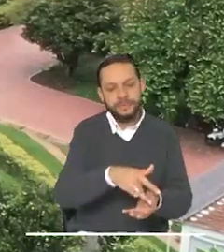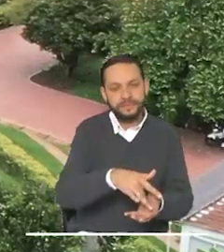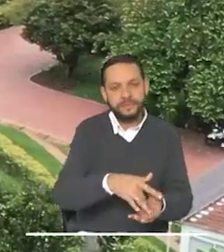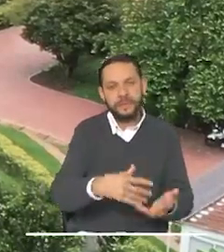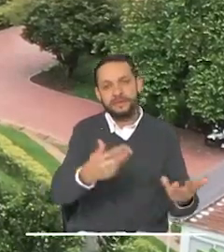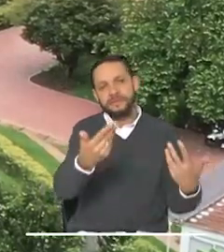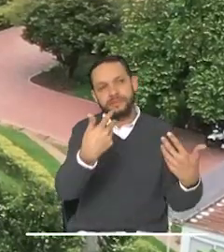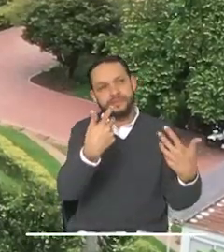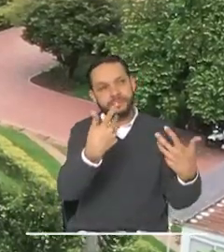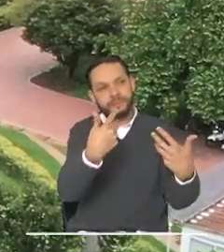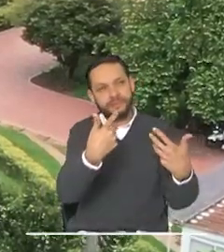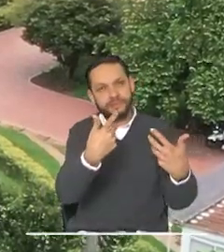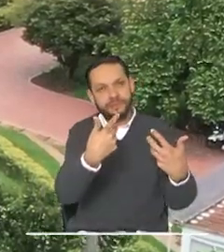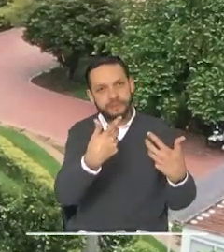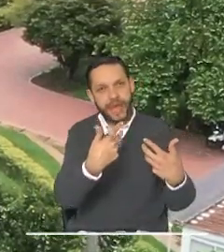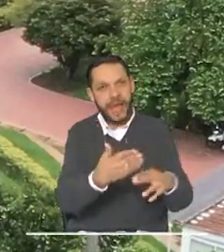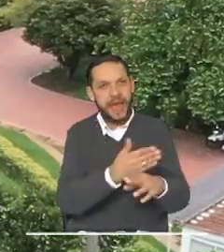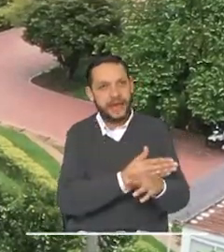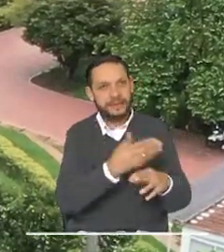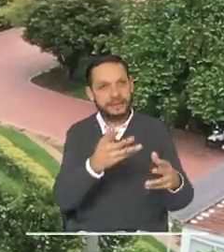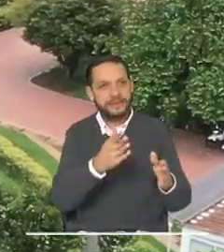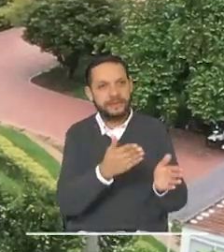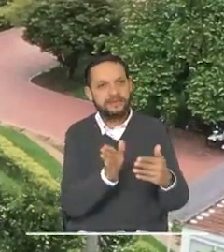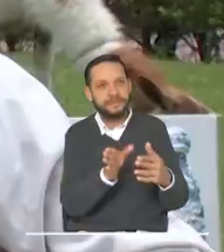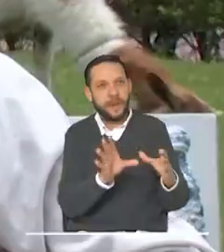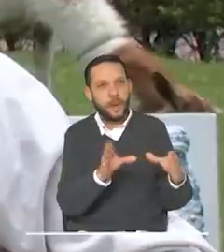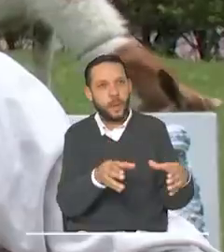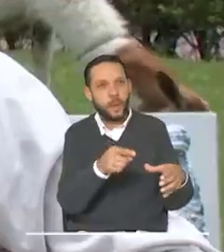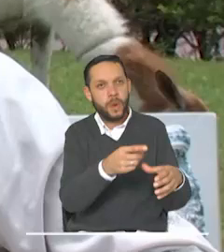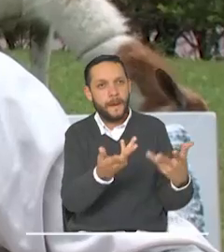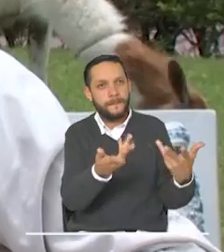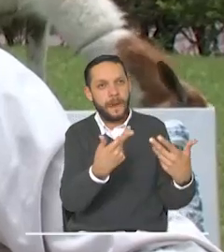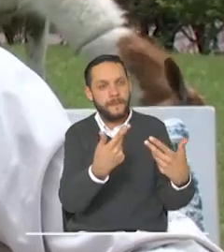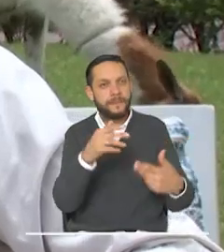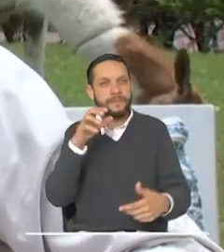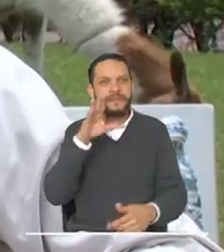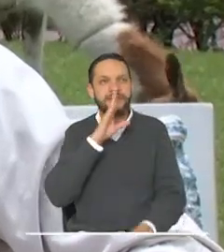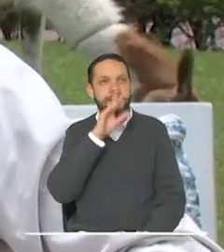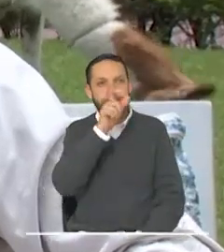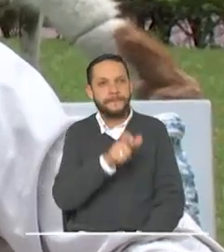tener la autora Ángela Arango que es médica psiquiatra